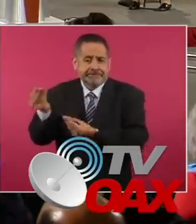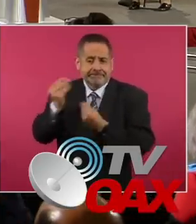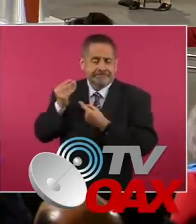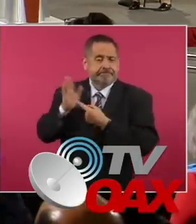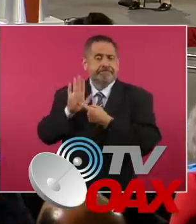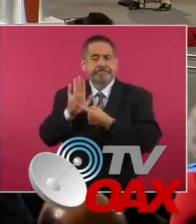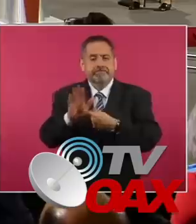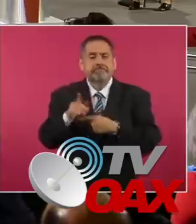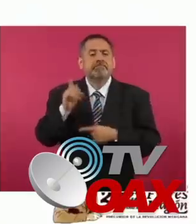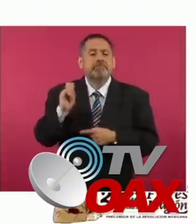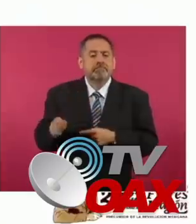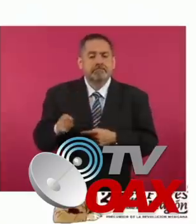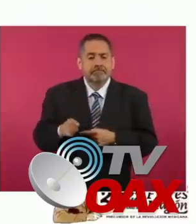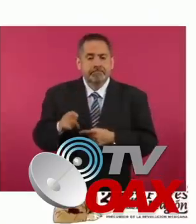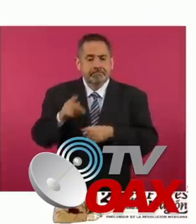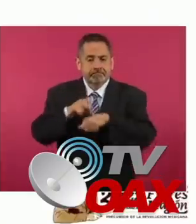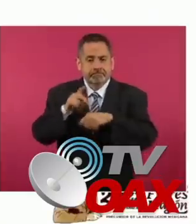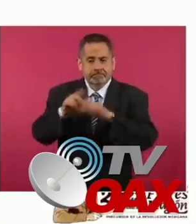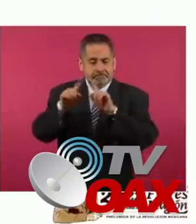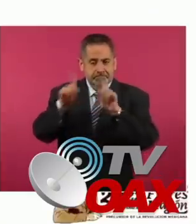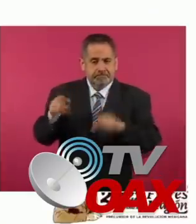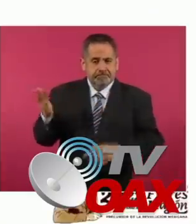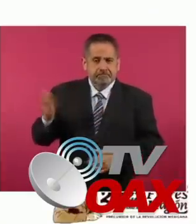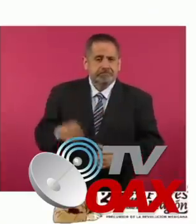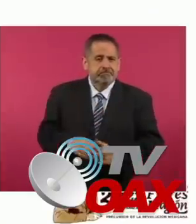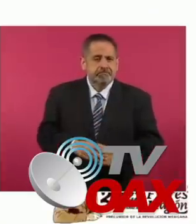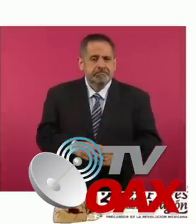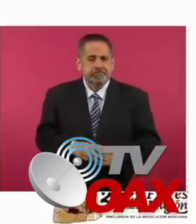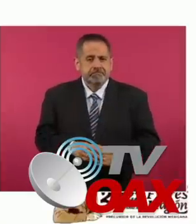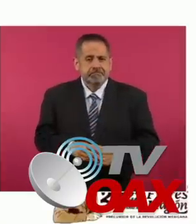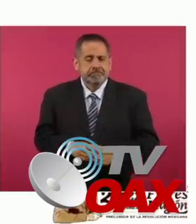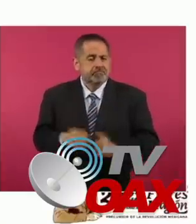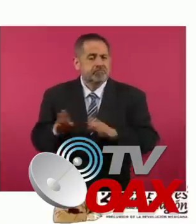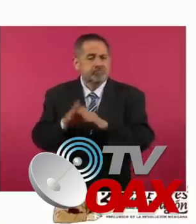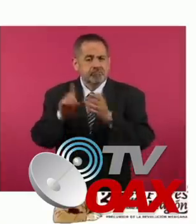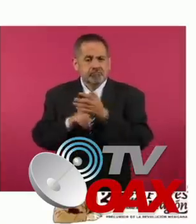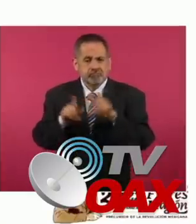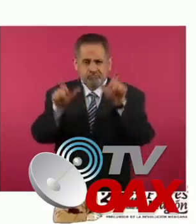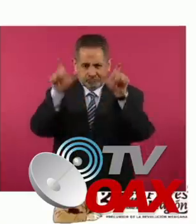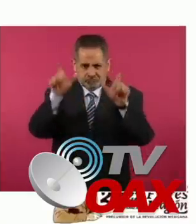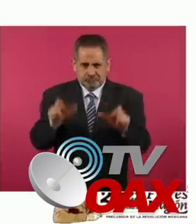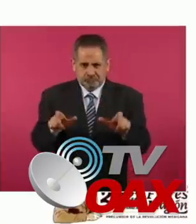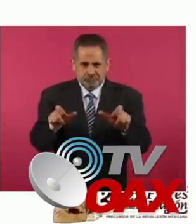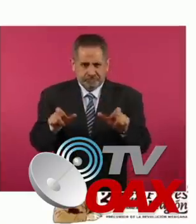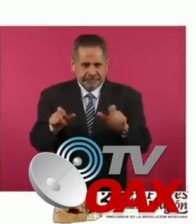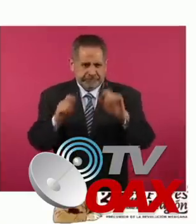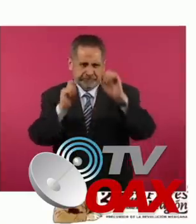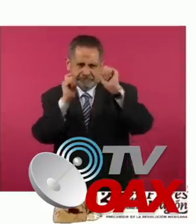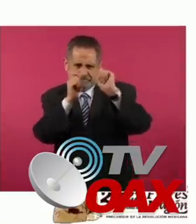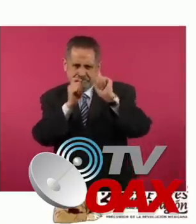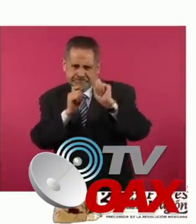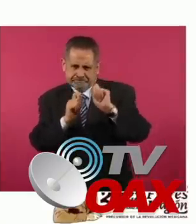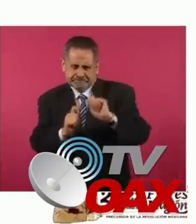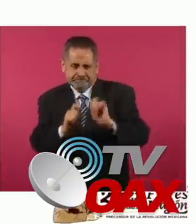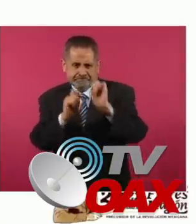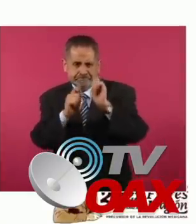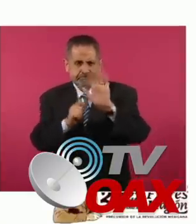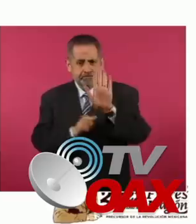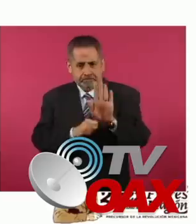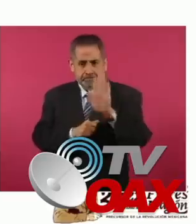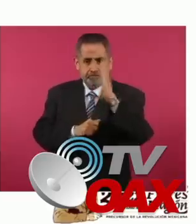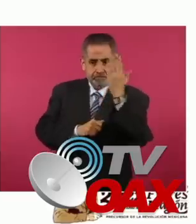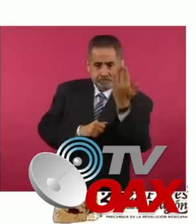es una Estela conmemorativa de carácter Dual porque está labrada en sus dos